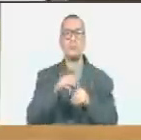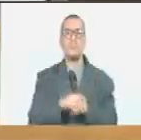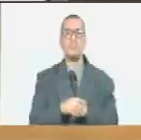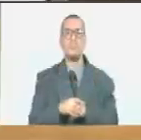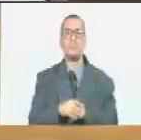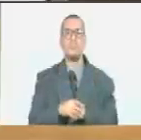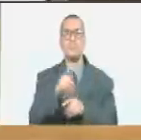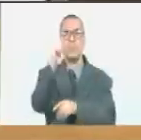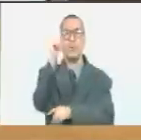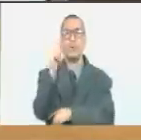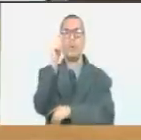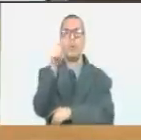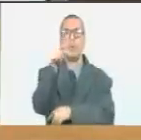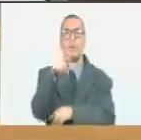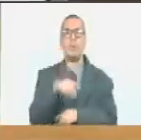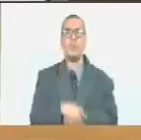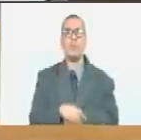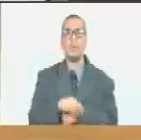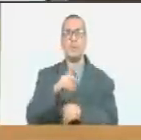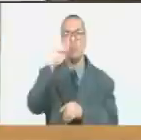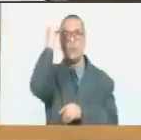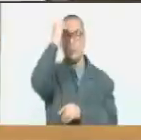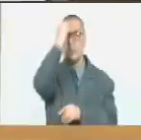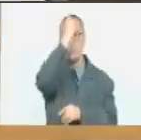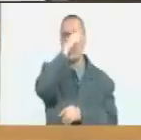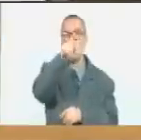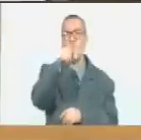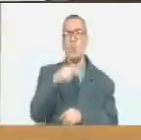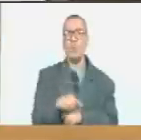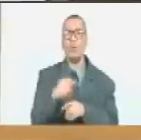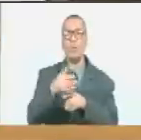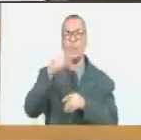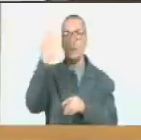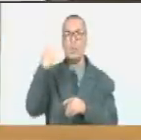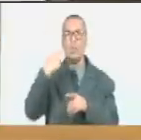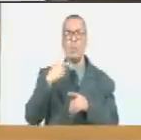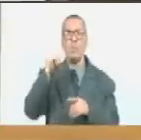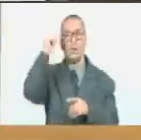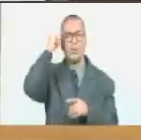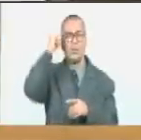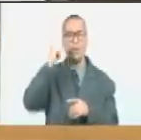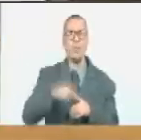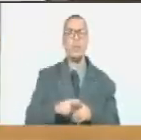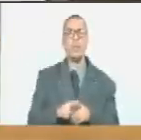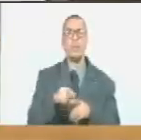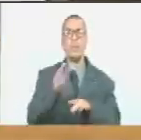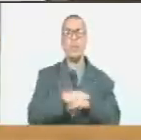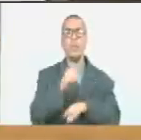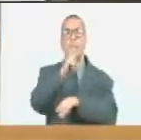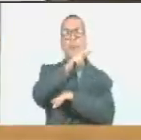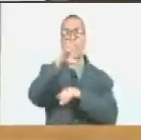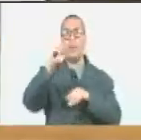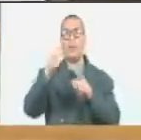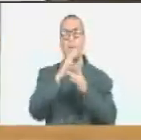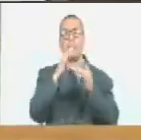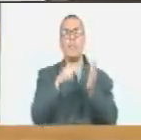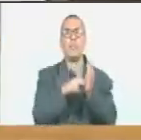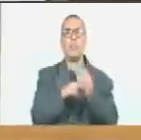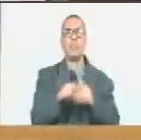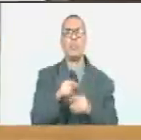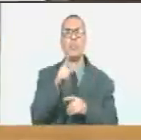a el diputado Diosdado Cabello, puesto que en la sesión ordinaria del día jueves 20 de abril